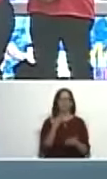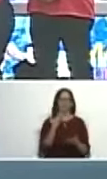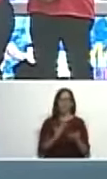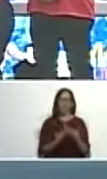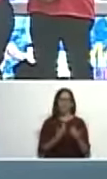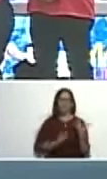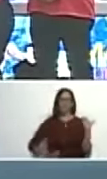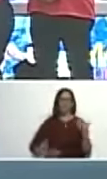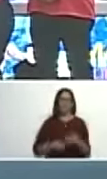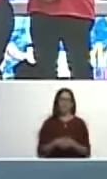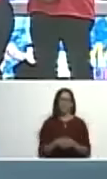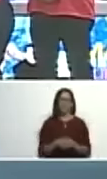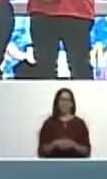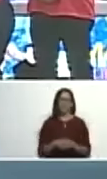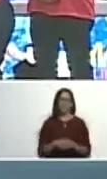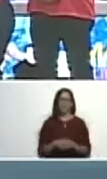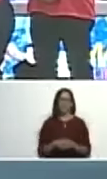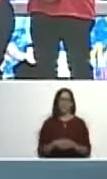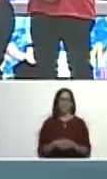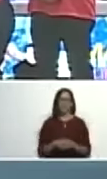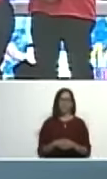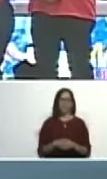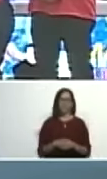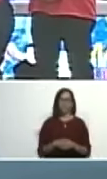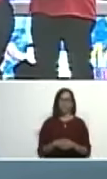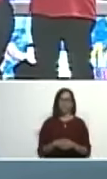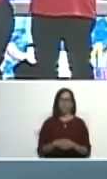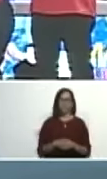pues. Tellechea.